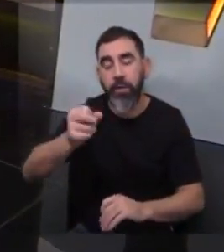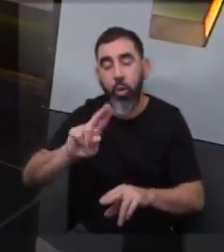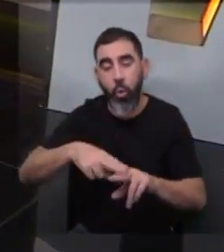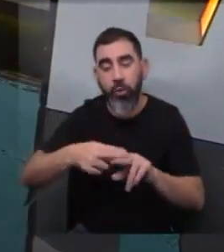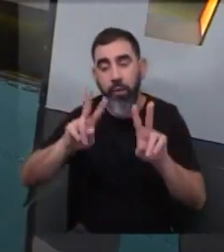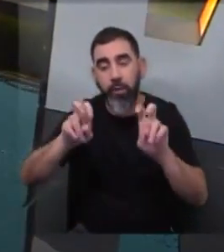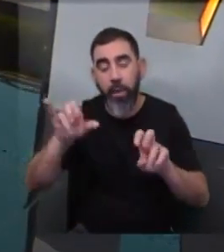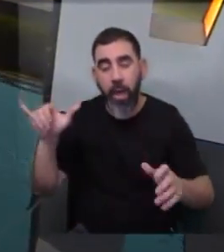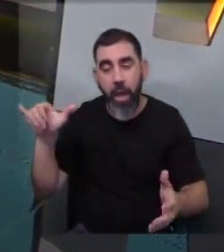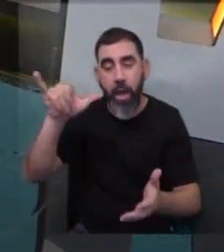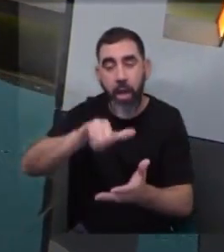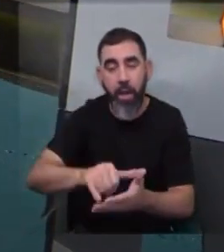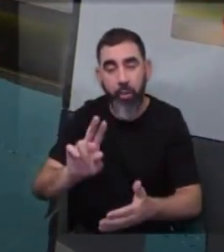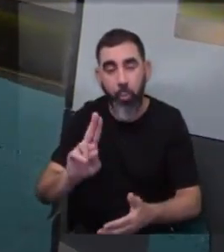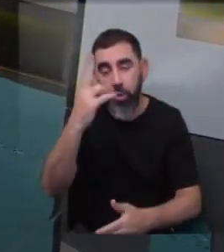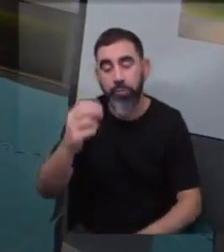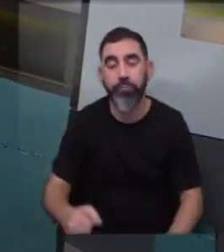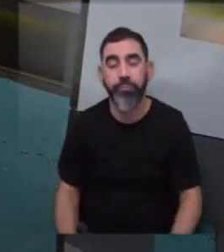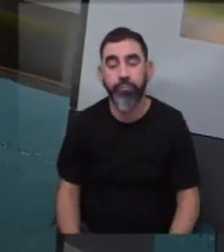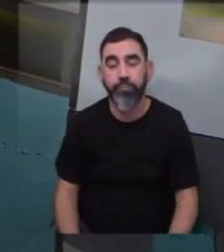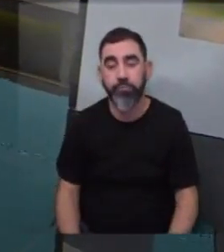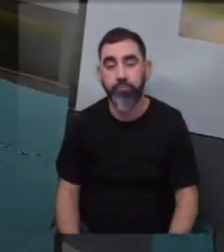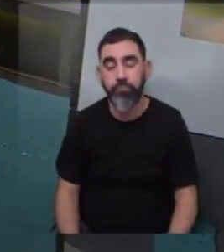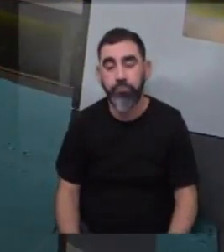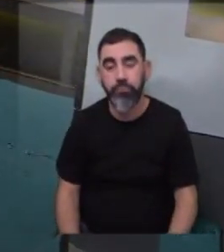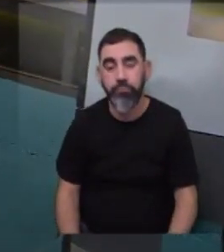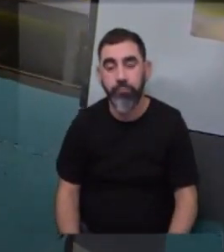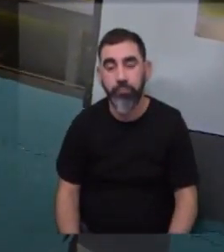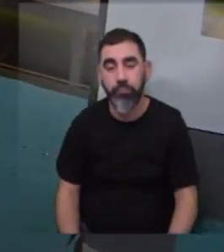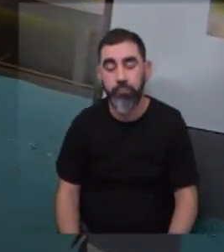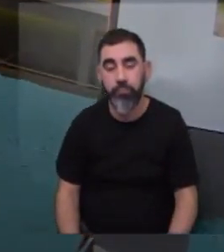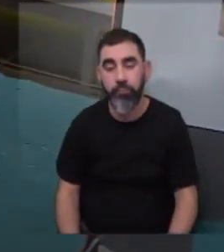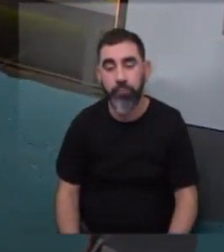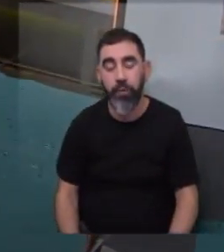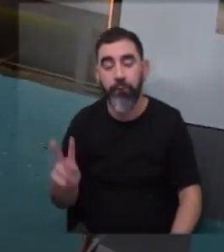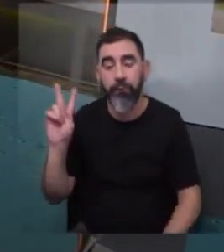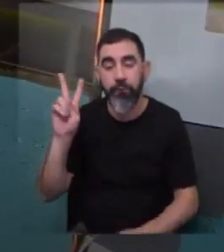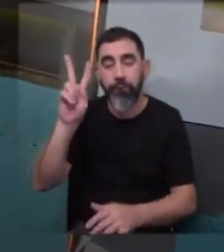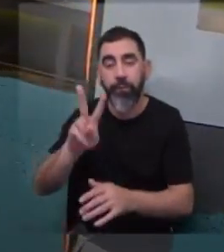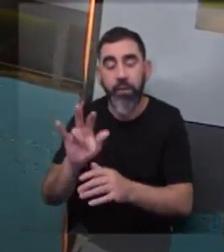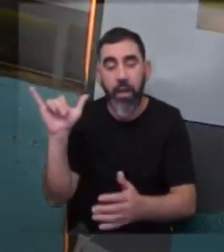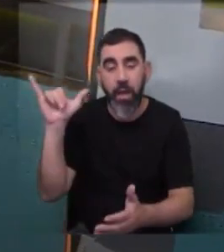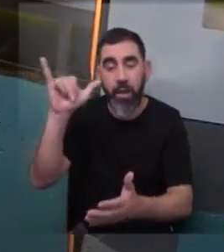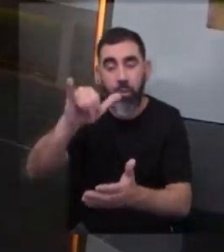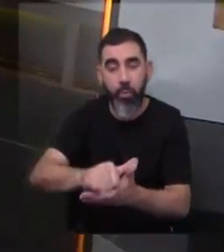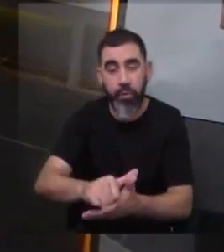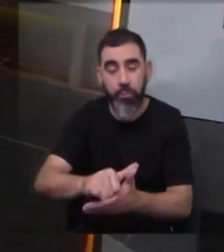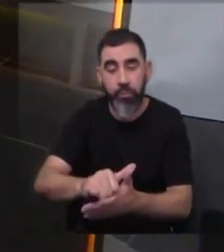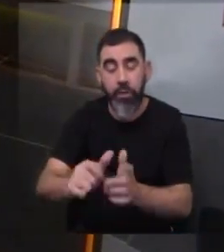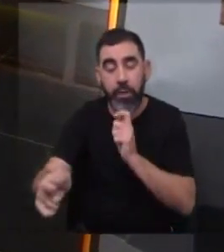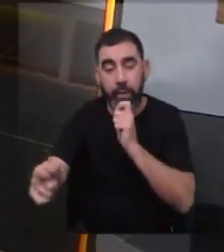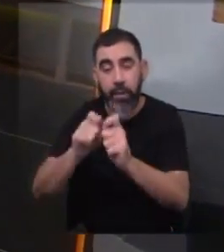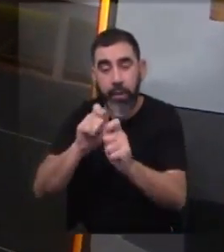los aeropuertos de Uruguay. Sí, ¿cómo andás, Gustavo? Sí, de la jornada que estuvimos en el aeropuerto de Melilla, traemos más